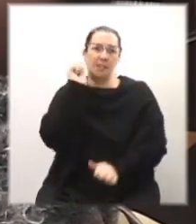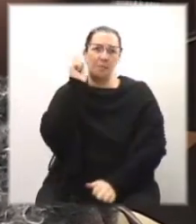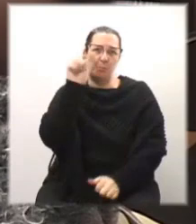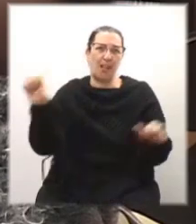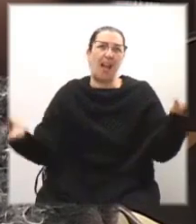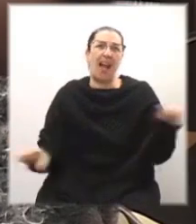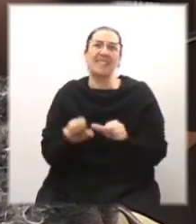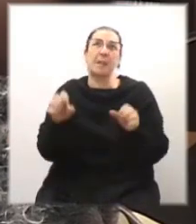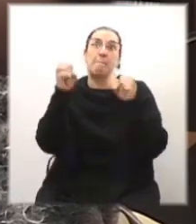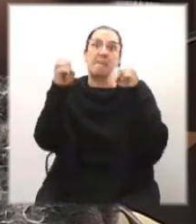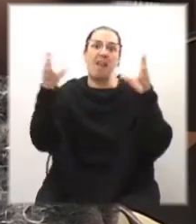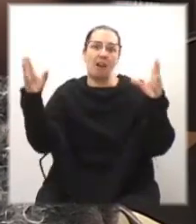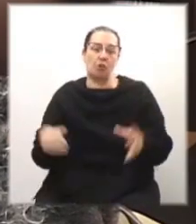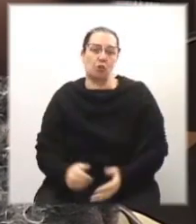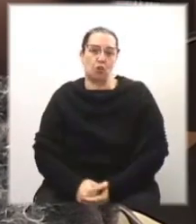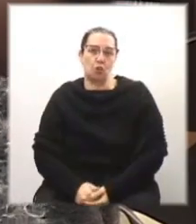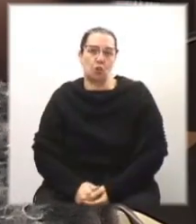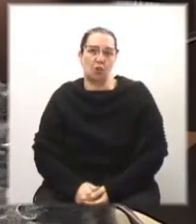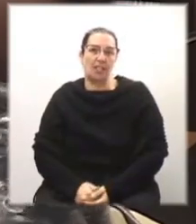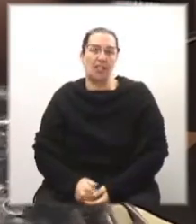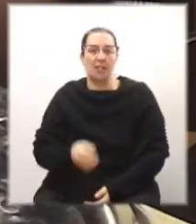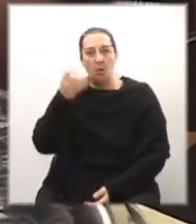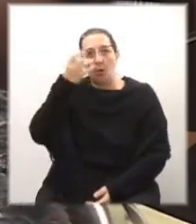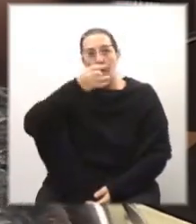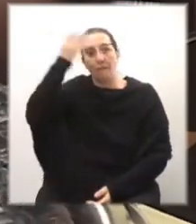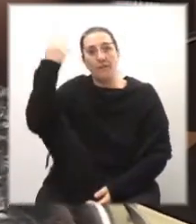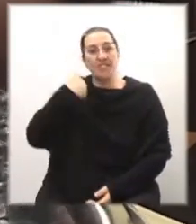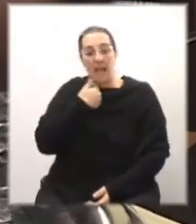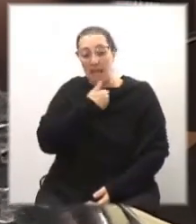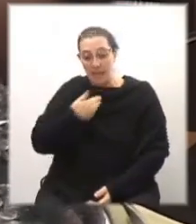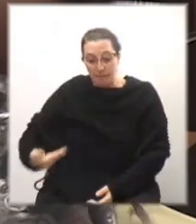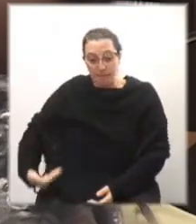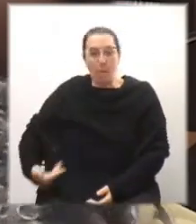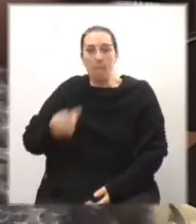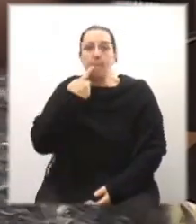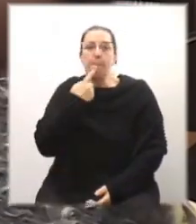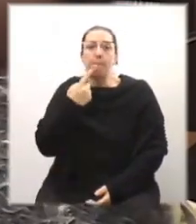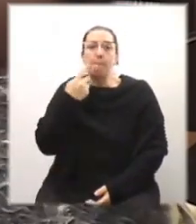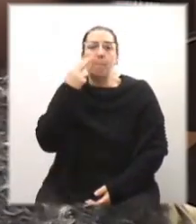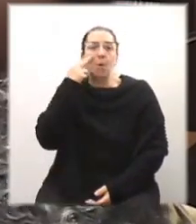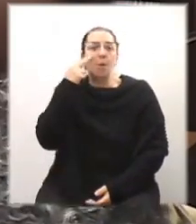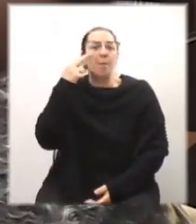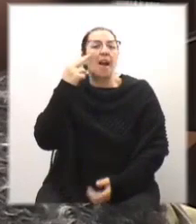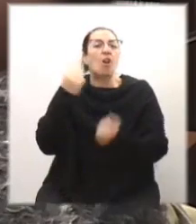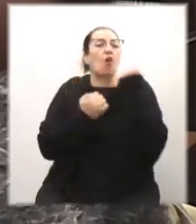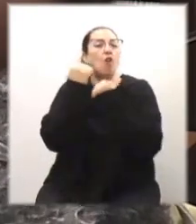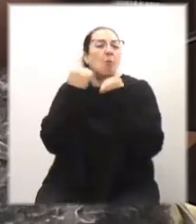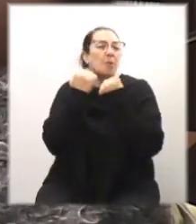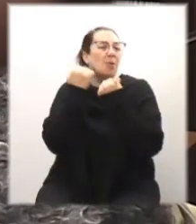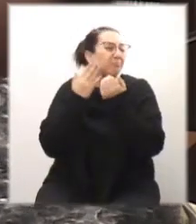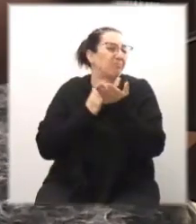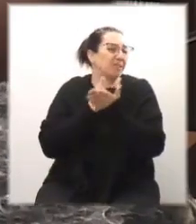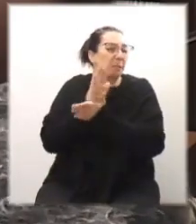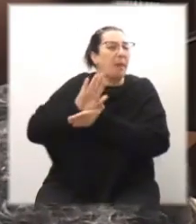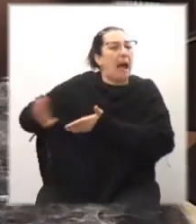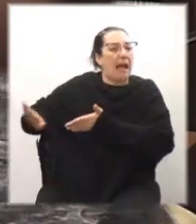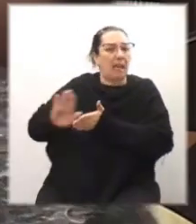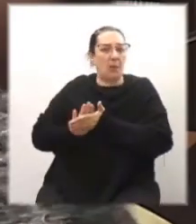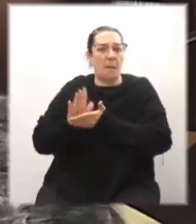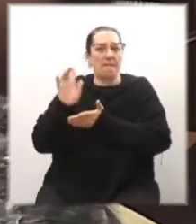milagros. Para el oficialismo, los problemas económicos son siempre ajenos, vienen de antes o